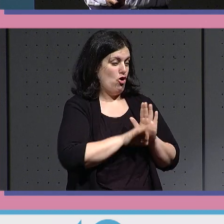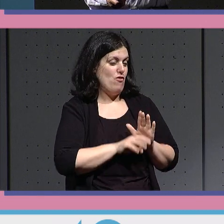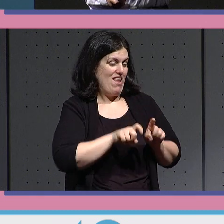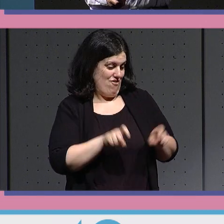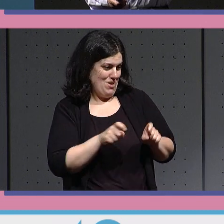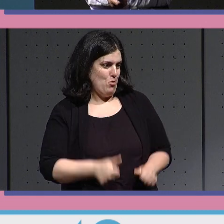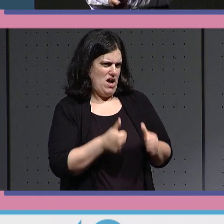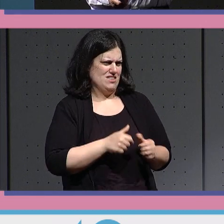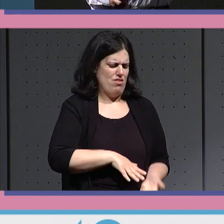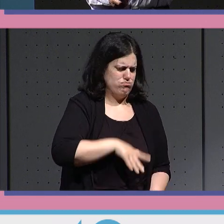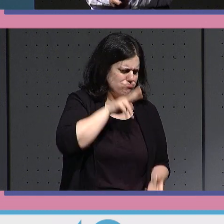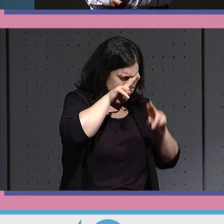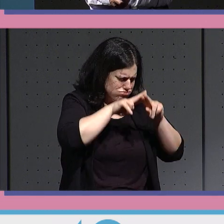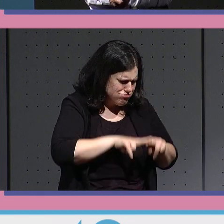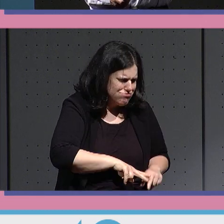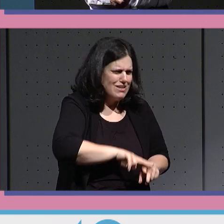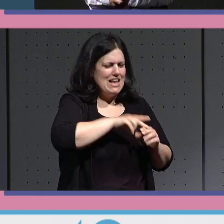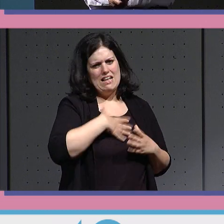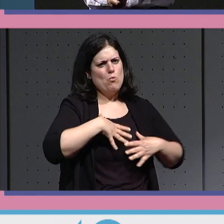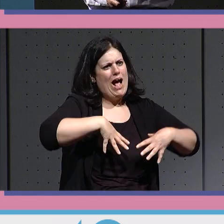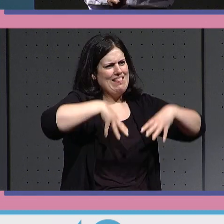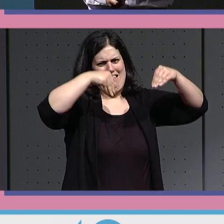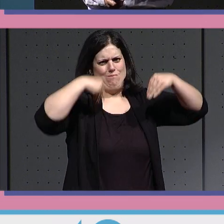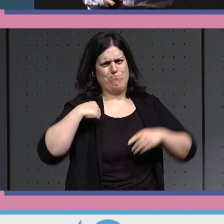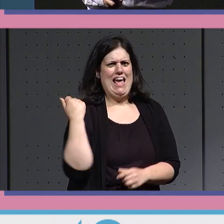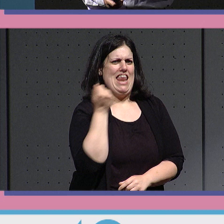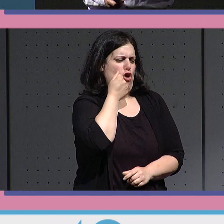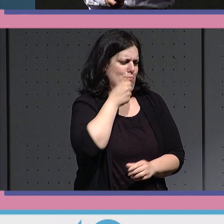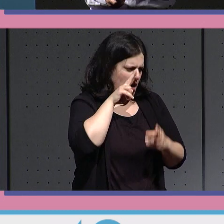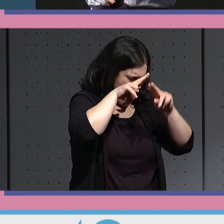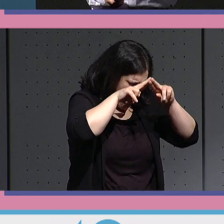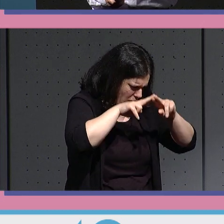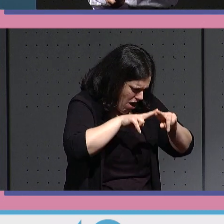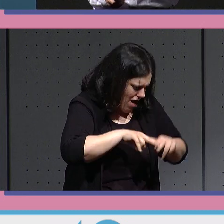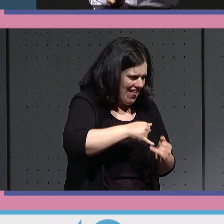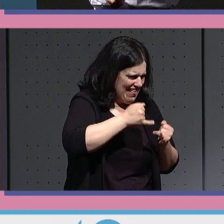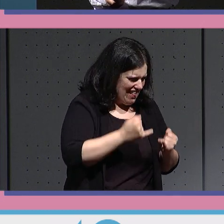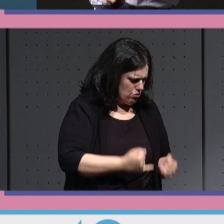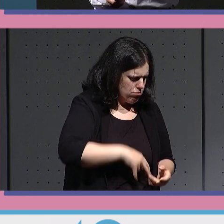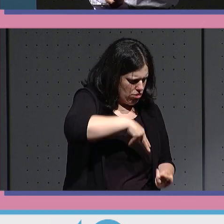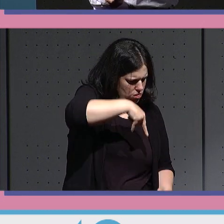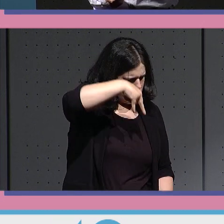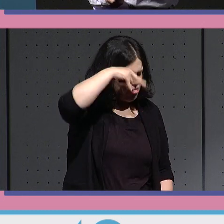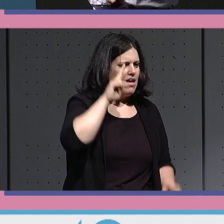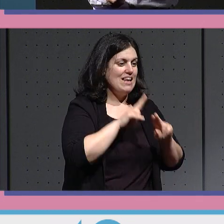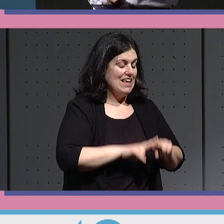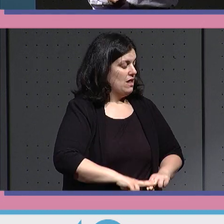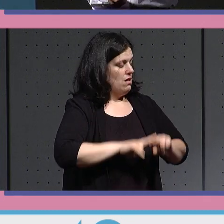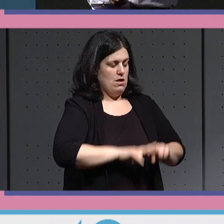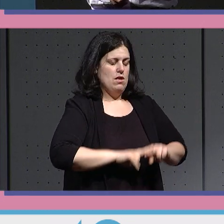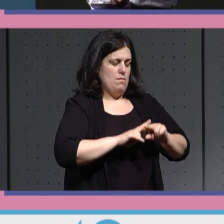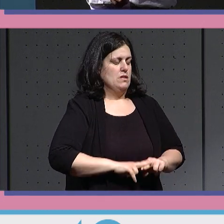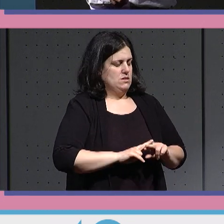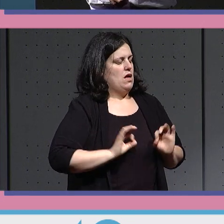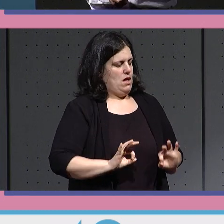de Santiago, como la Torre de Hércules, y que no entendemos bien. Esa es una manera de poder investigar lo